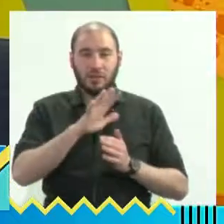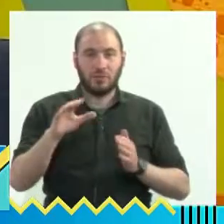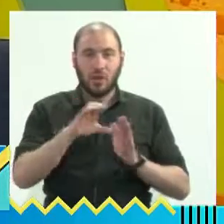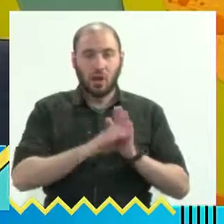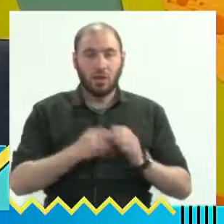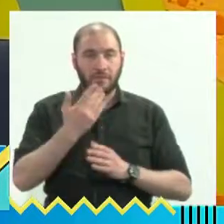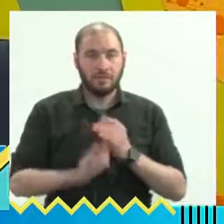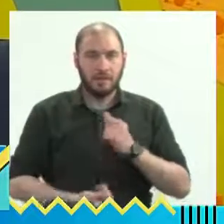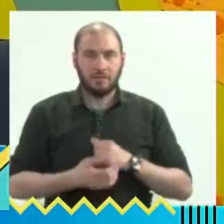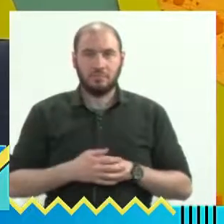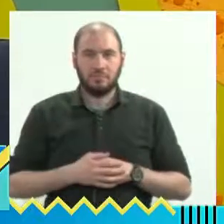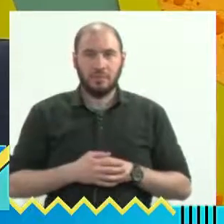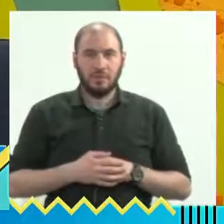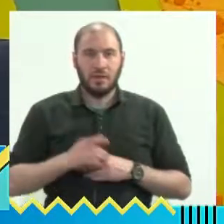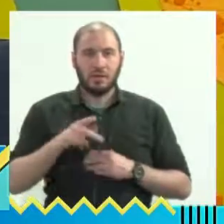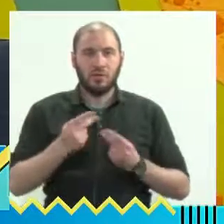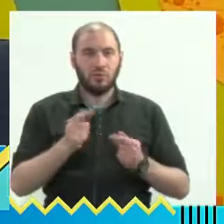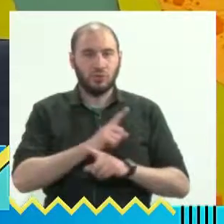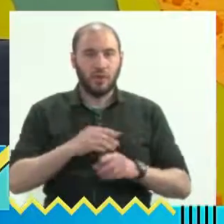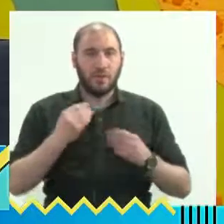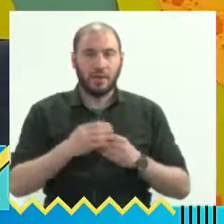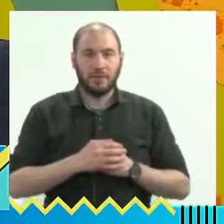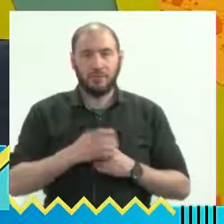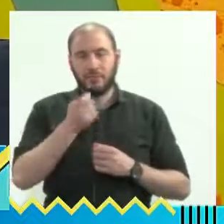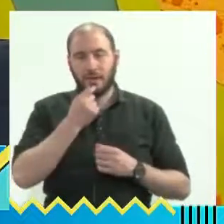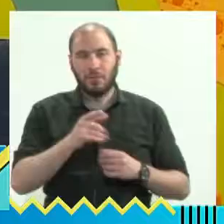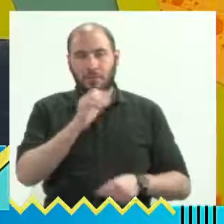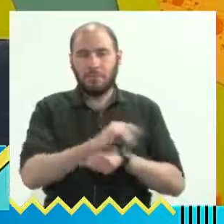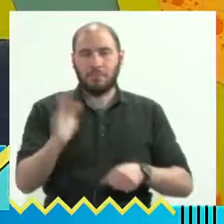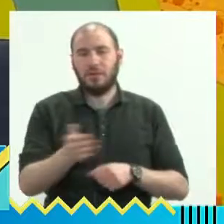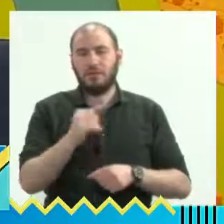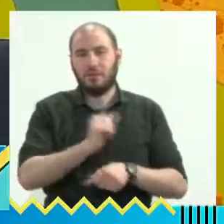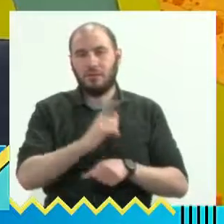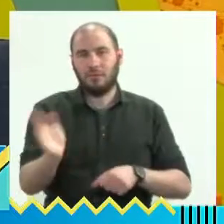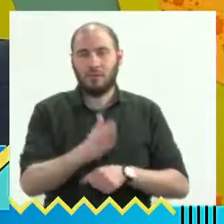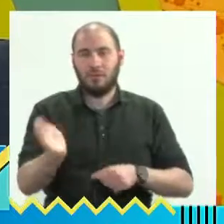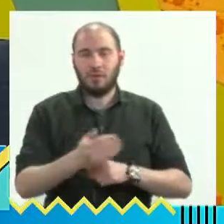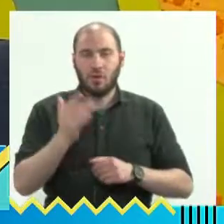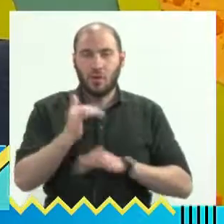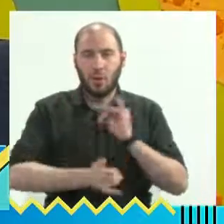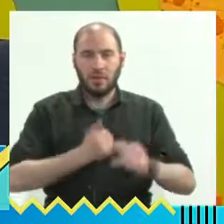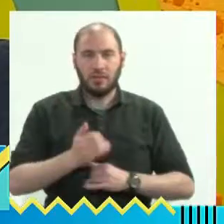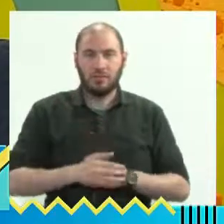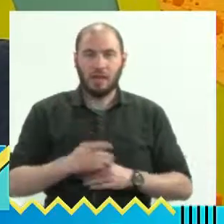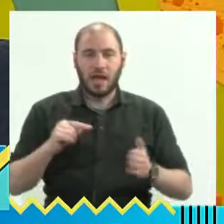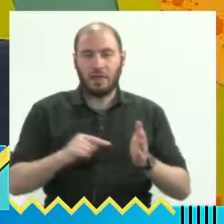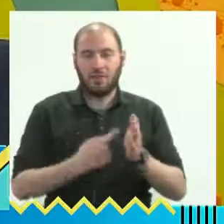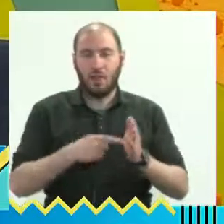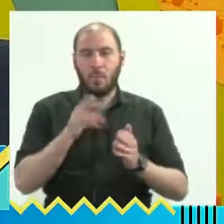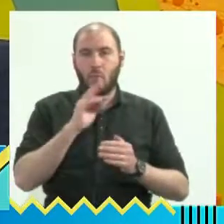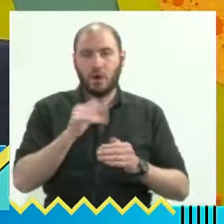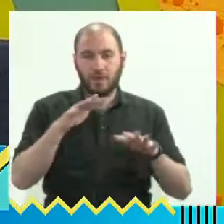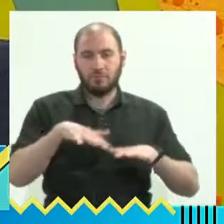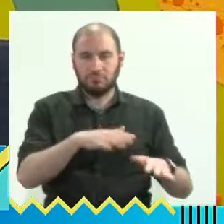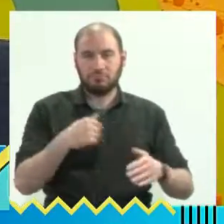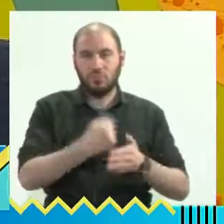Código Contravencional no se use para, no sé, meter presa o arrestar, como dice, por ejemplo, el artículo, a las mujeres que